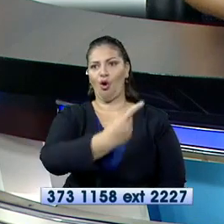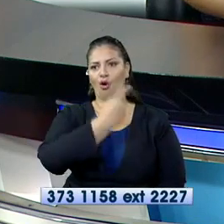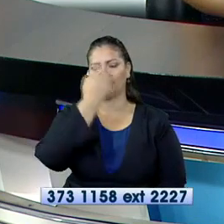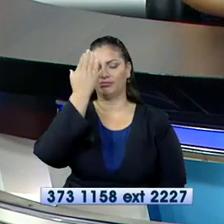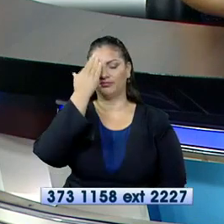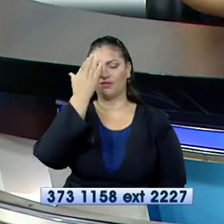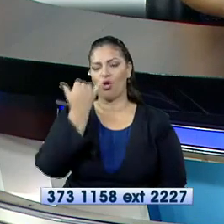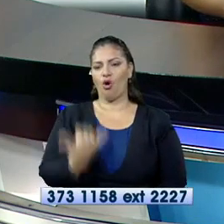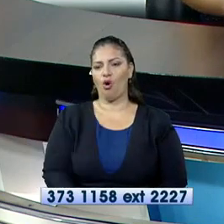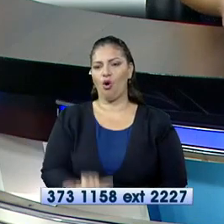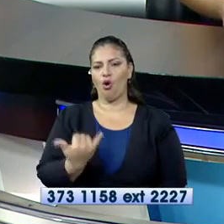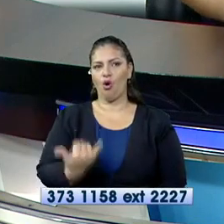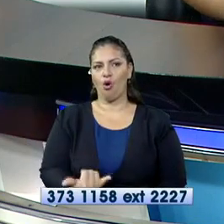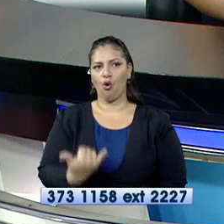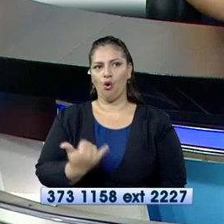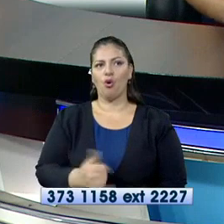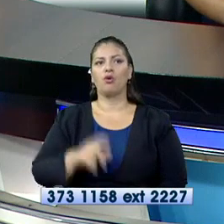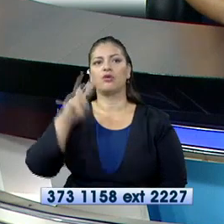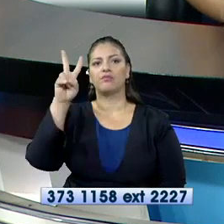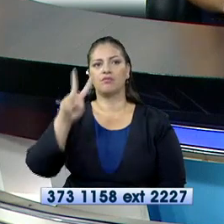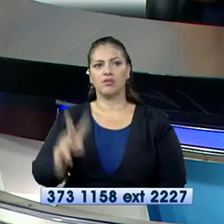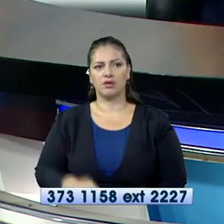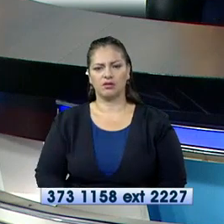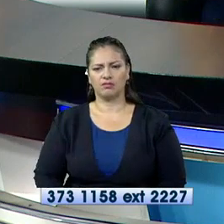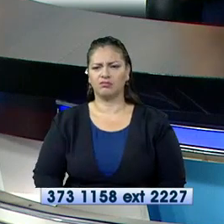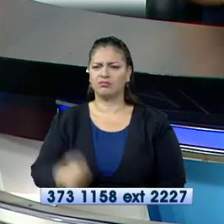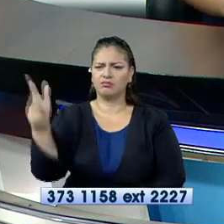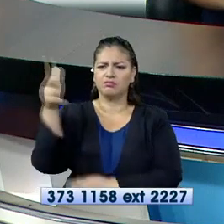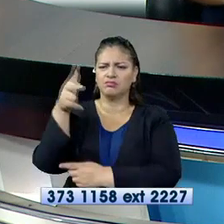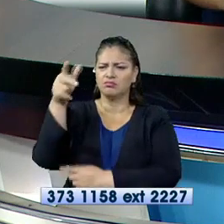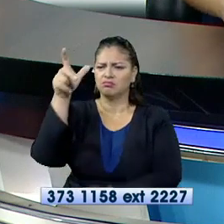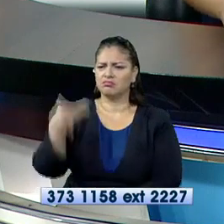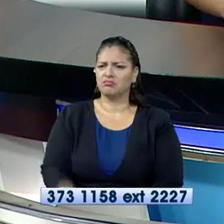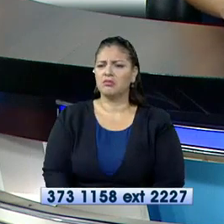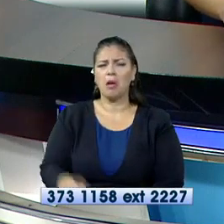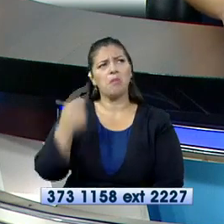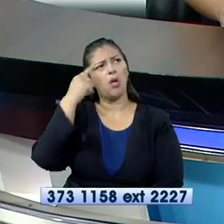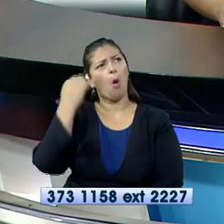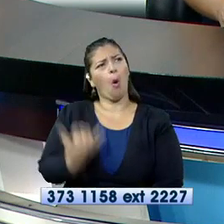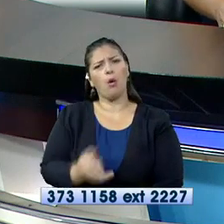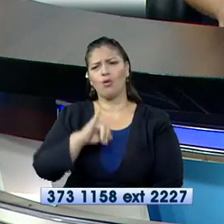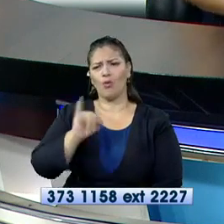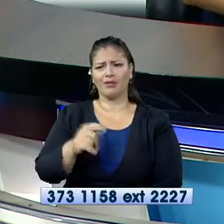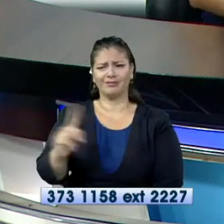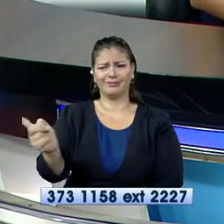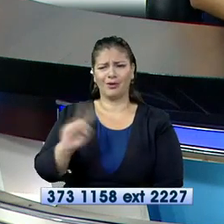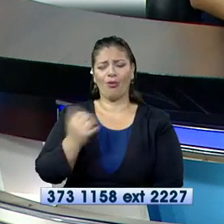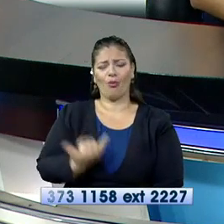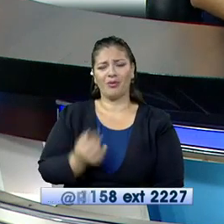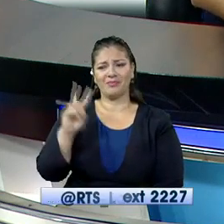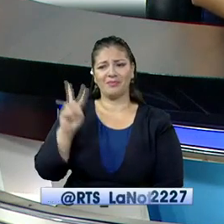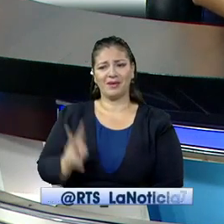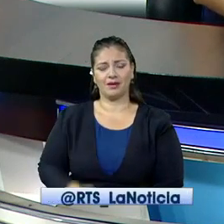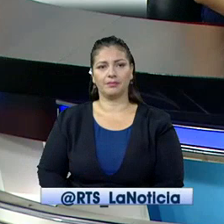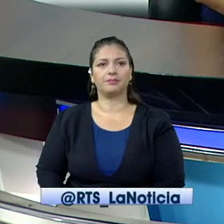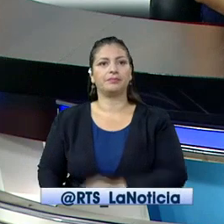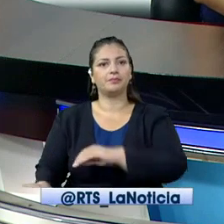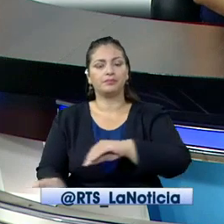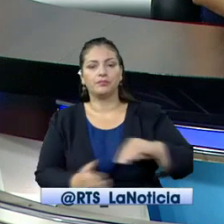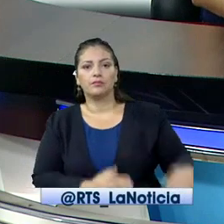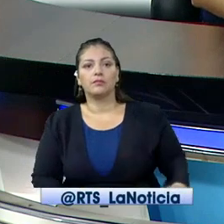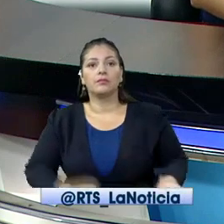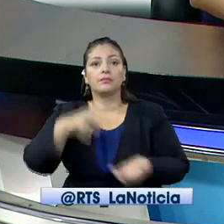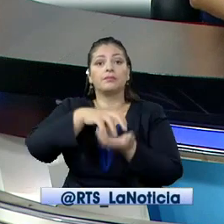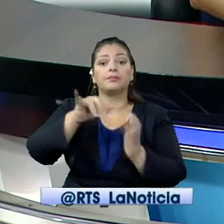como que está quebrado todavía. Parece creer que es jueves. 6 sujetos ingresaron a la casa del alcalde de Cantón Santa Elena y se